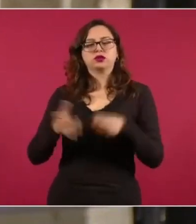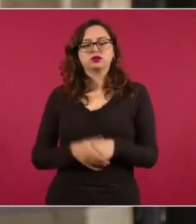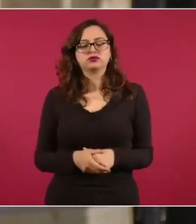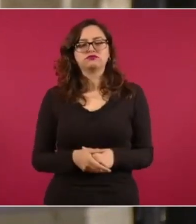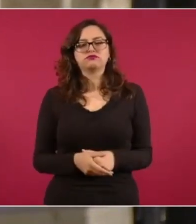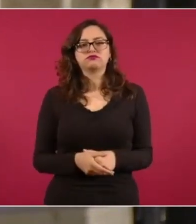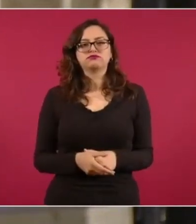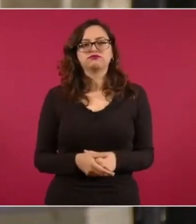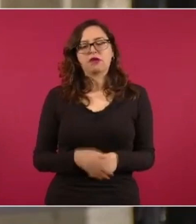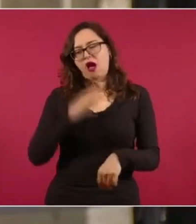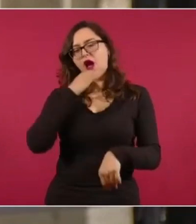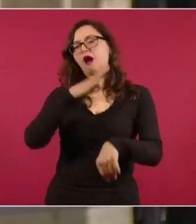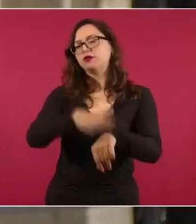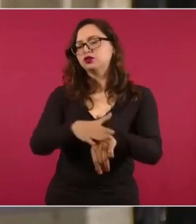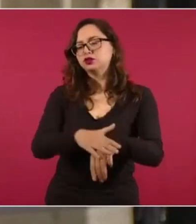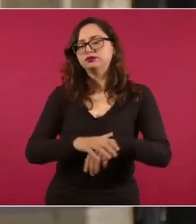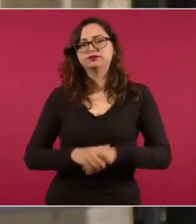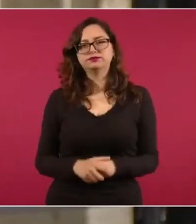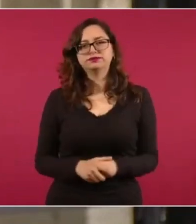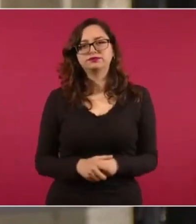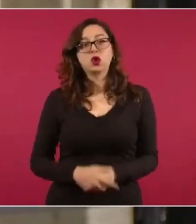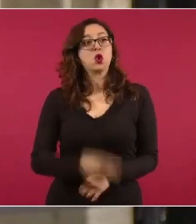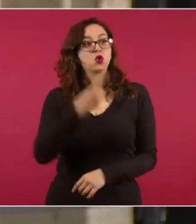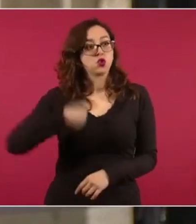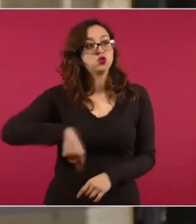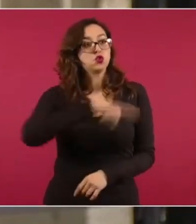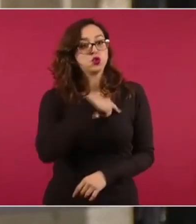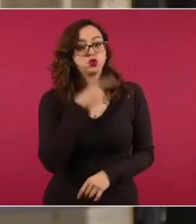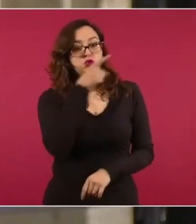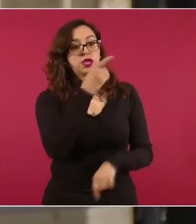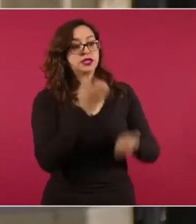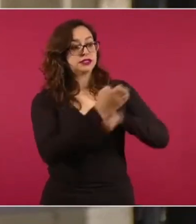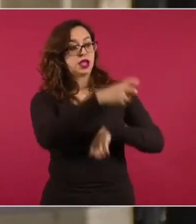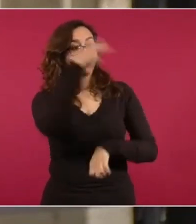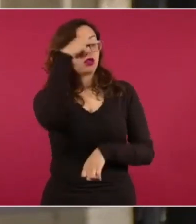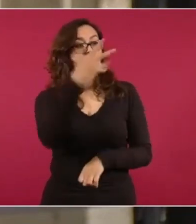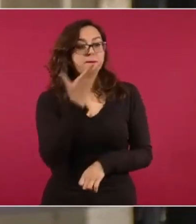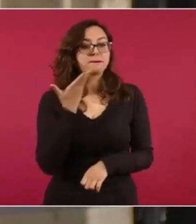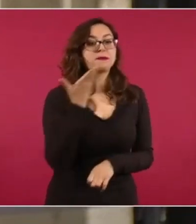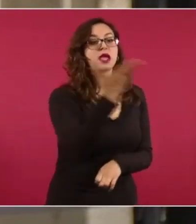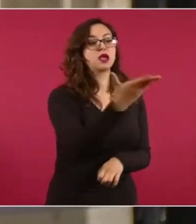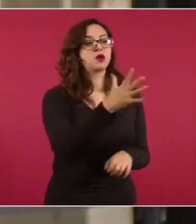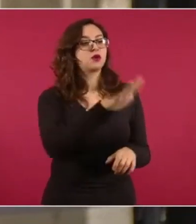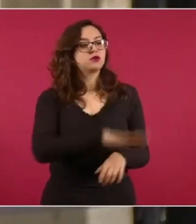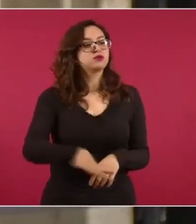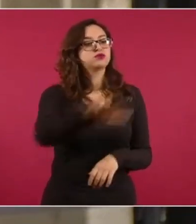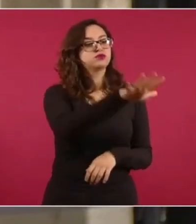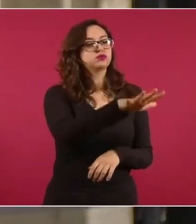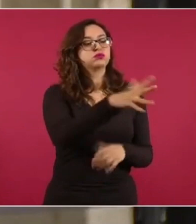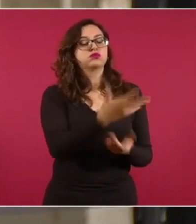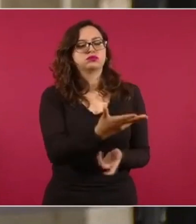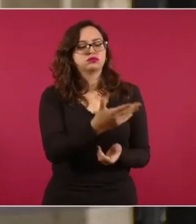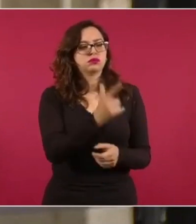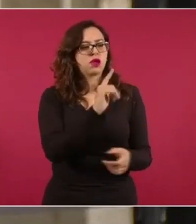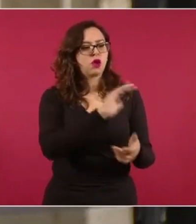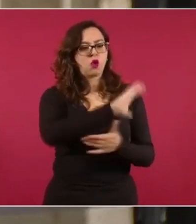de México, donde se demuestra que a lo largo y ancho del territorio mexiquense, la señora Alejandra del Moral